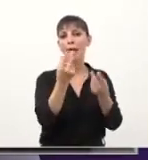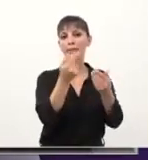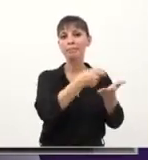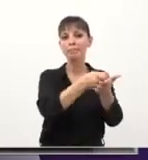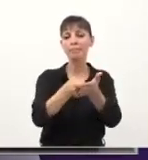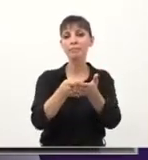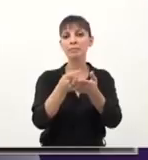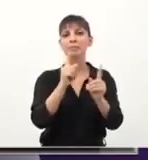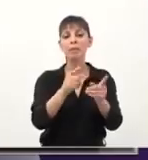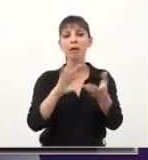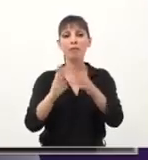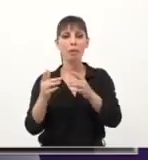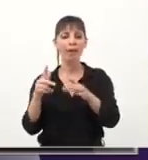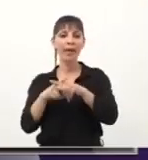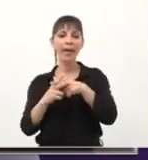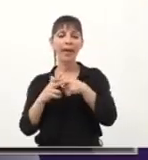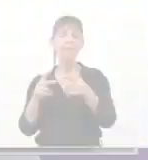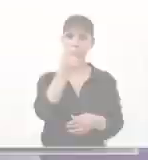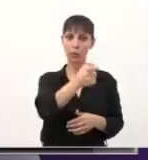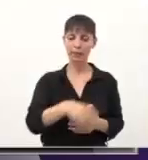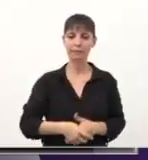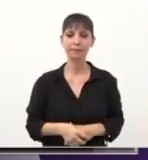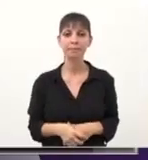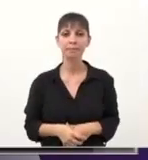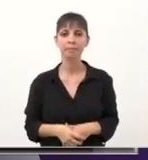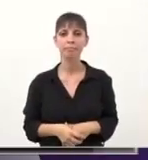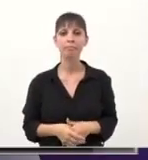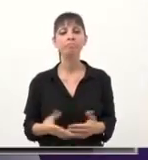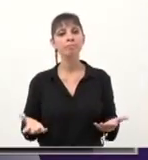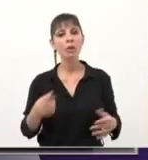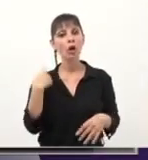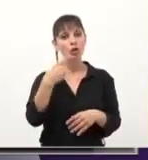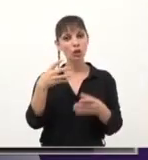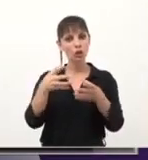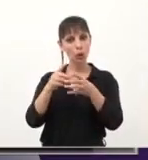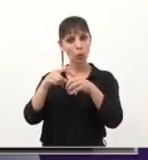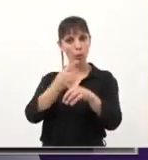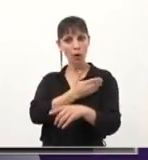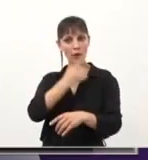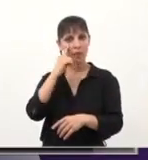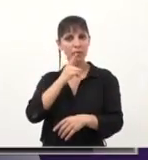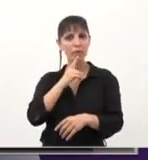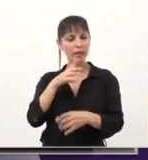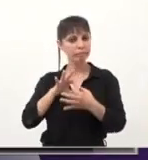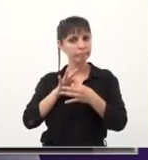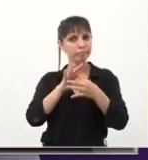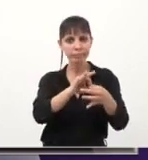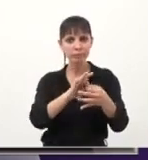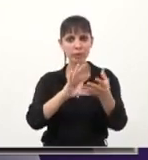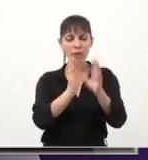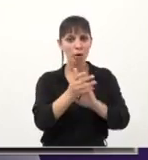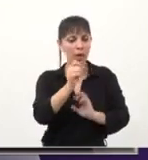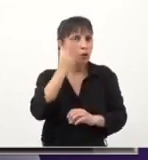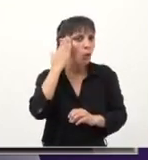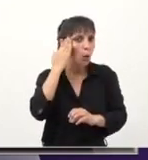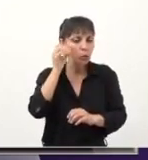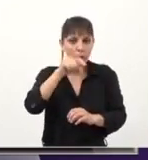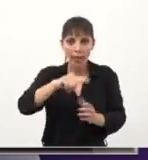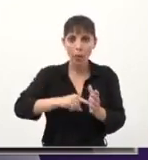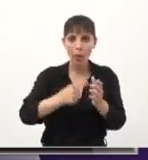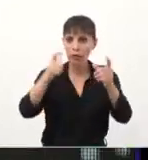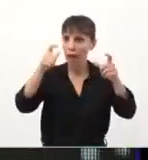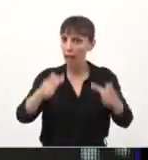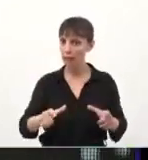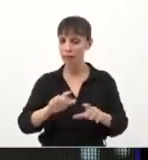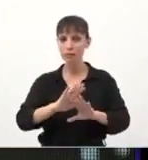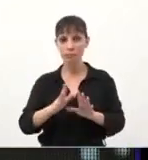la economía colaborativa? Colaborativa. Ahí está. Nosotros como Frente de Izquierda estamos muy ligados al movimiento de cultura de la Ciudad de Buenos Aires, muy ligados.